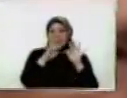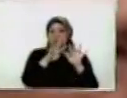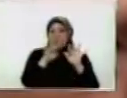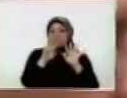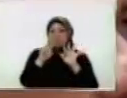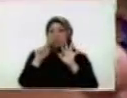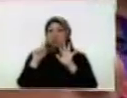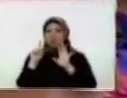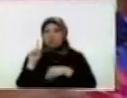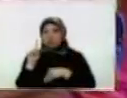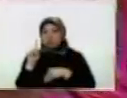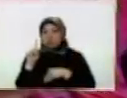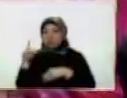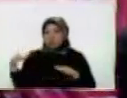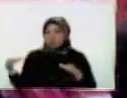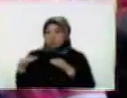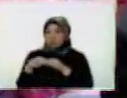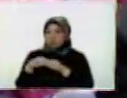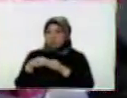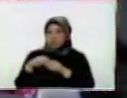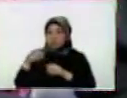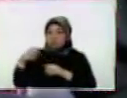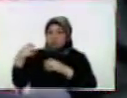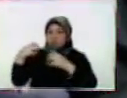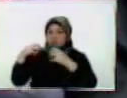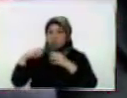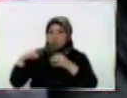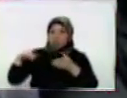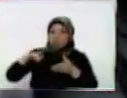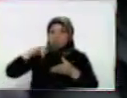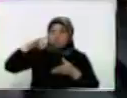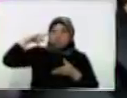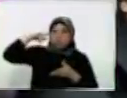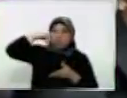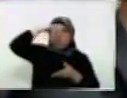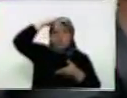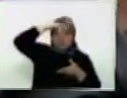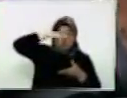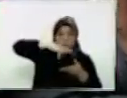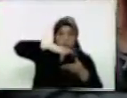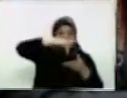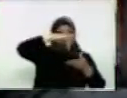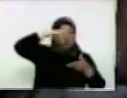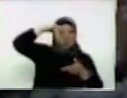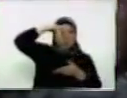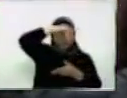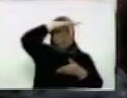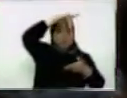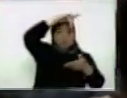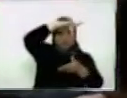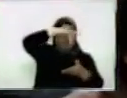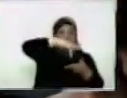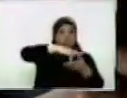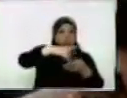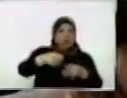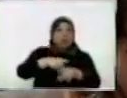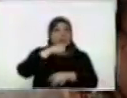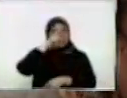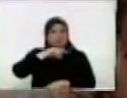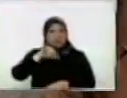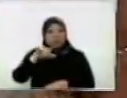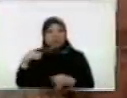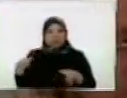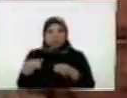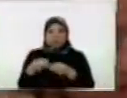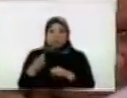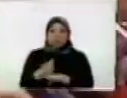recibe la brigada de paracaidistas, recibe el batallón Antonio Nicolás Briceño, comandante de batallón. Yo